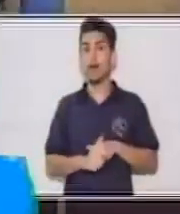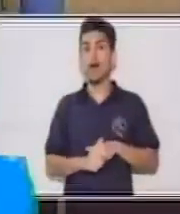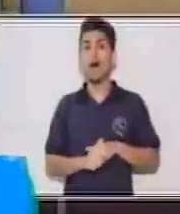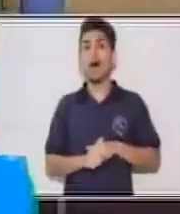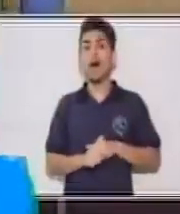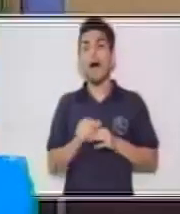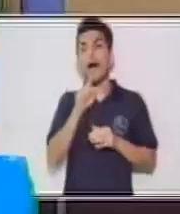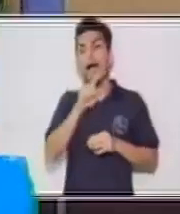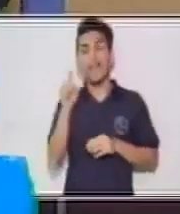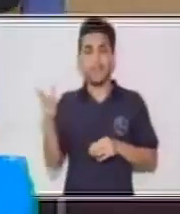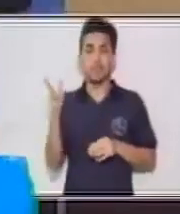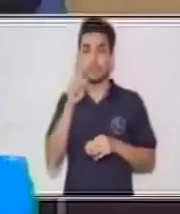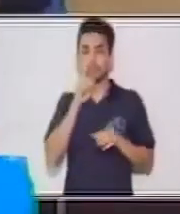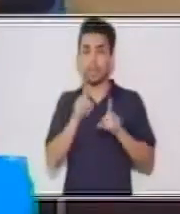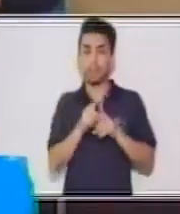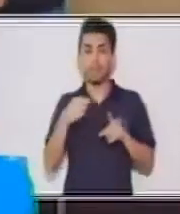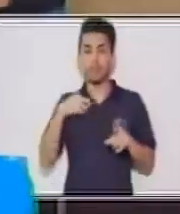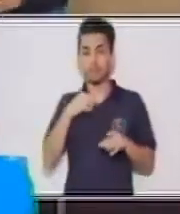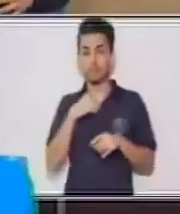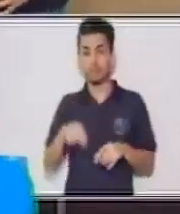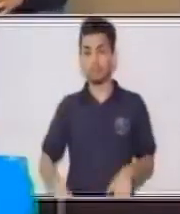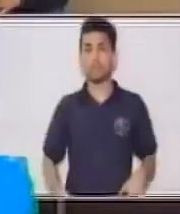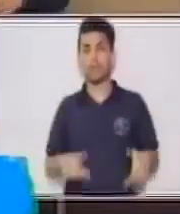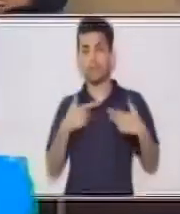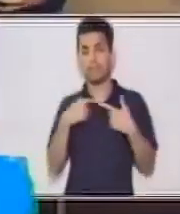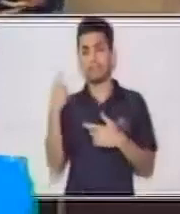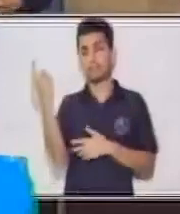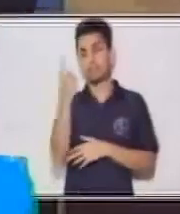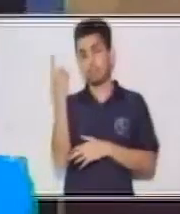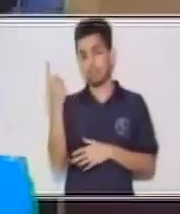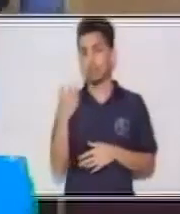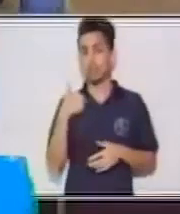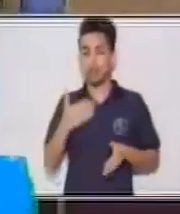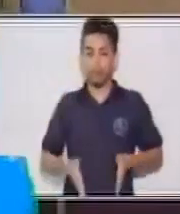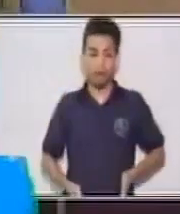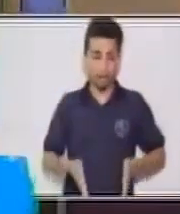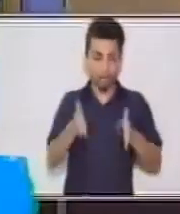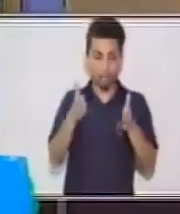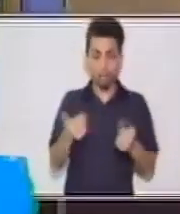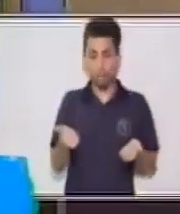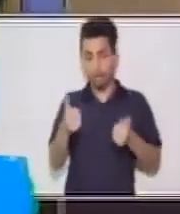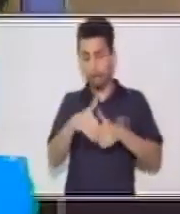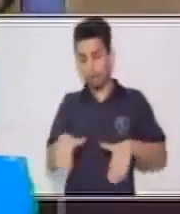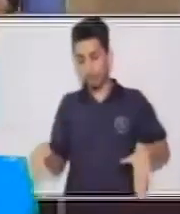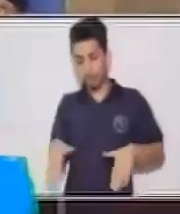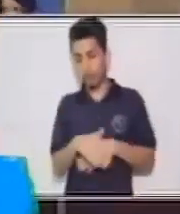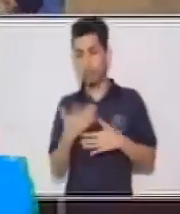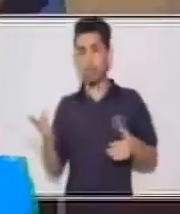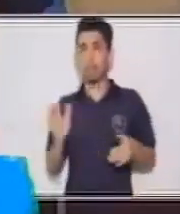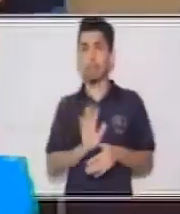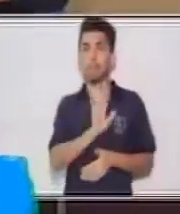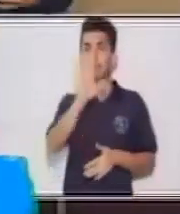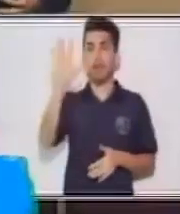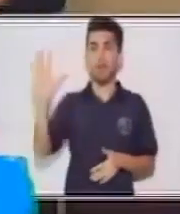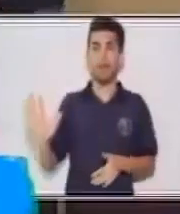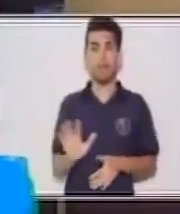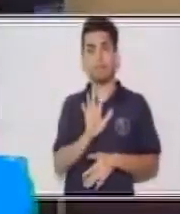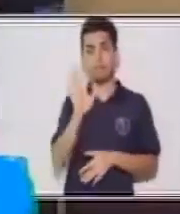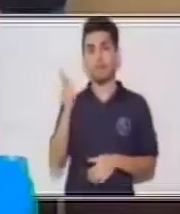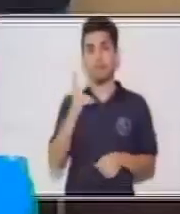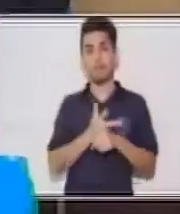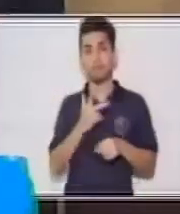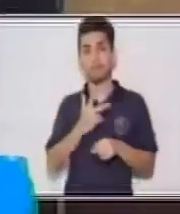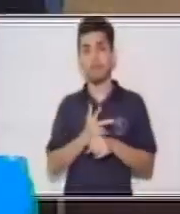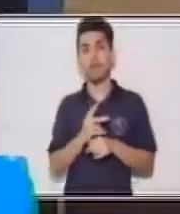en nosotros es importante, porque nuestras calles, nuestras avenidas, el mapa de Guatemala, el mapa del continente,